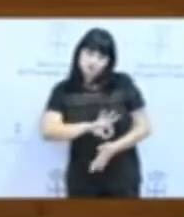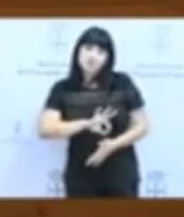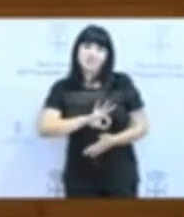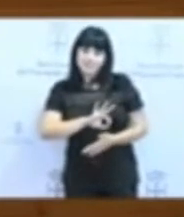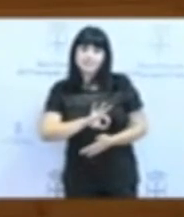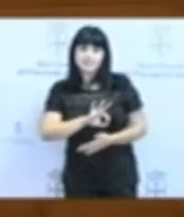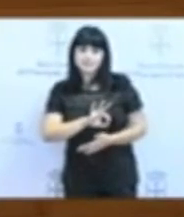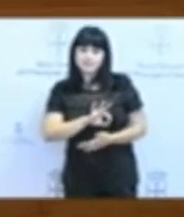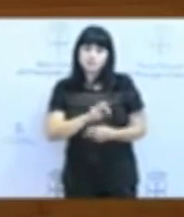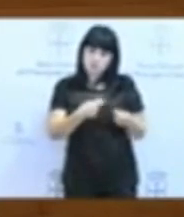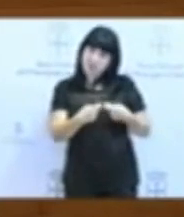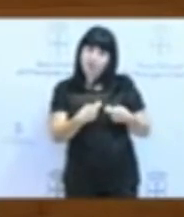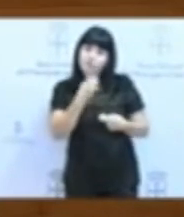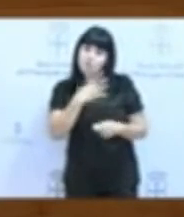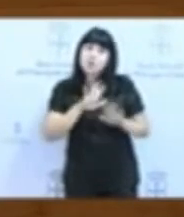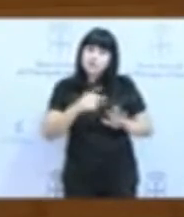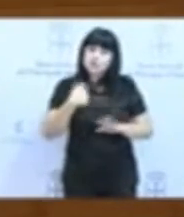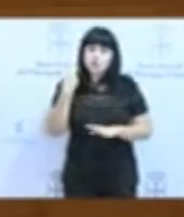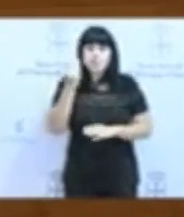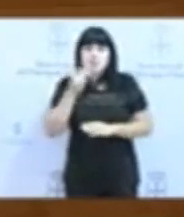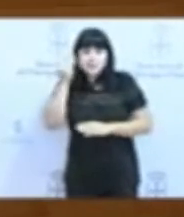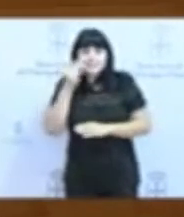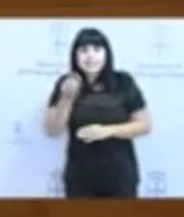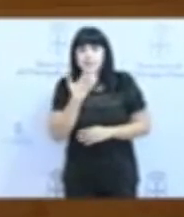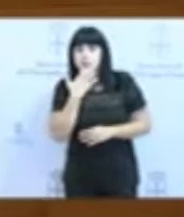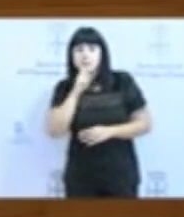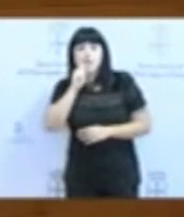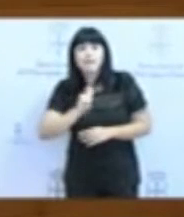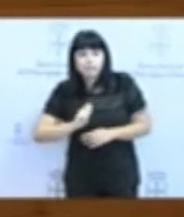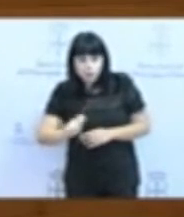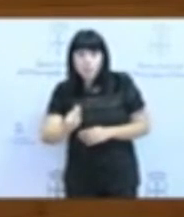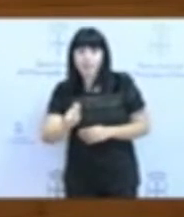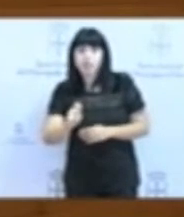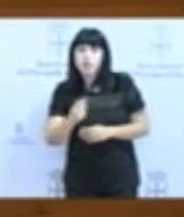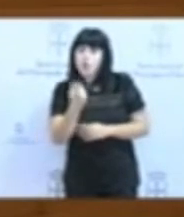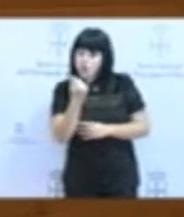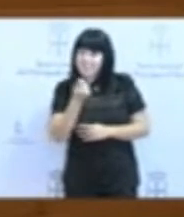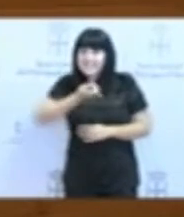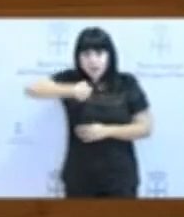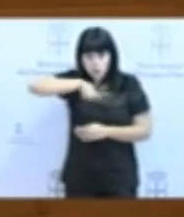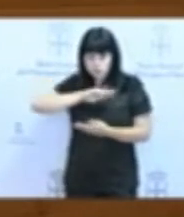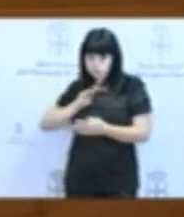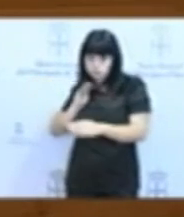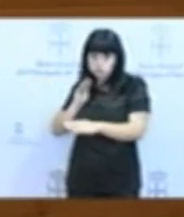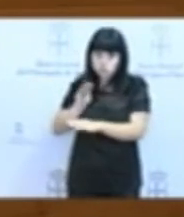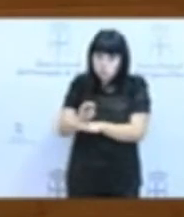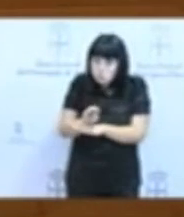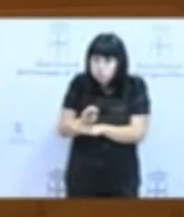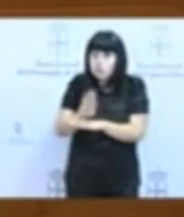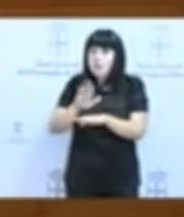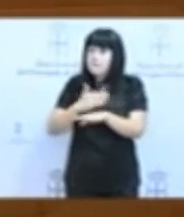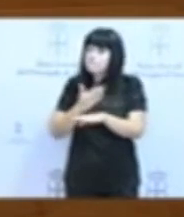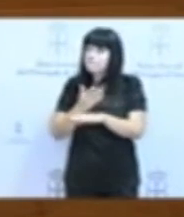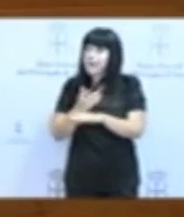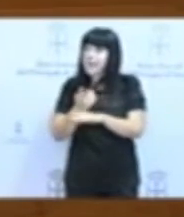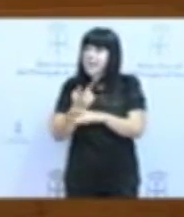pensar qué hubiese hecho una fundación con todo el dinero que inyectamos para rescatarnos de